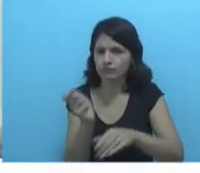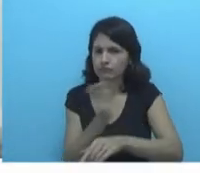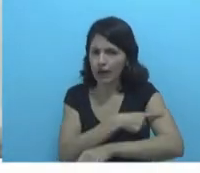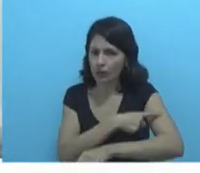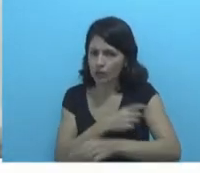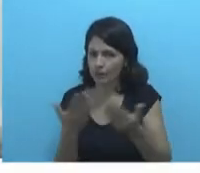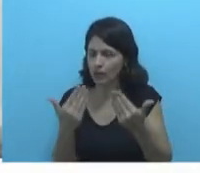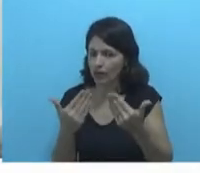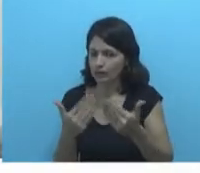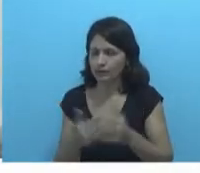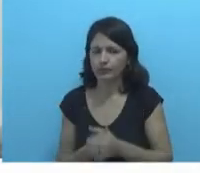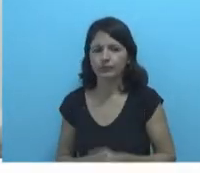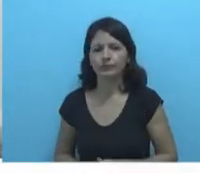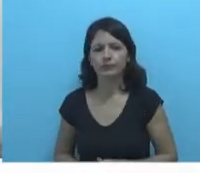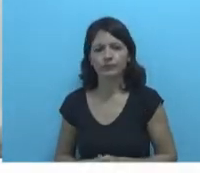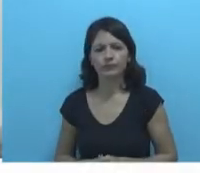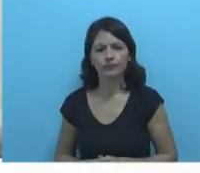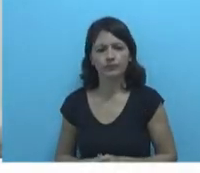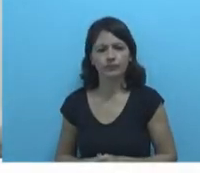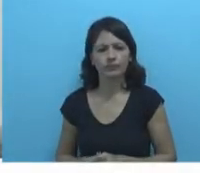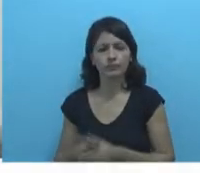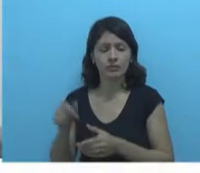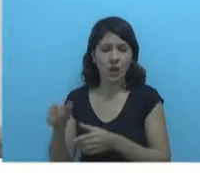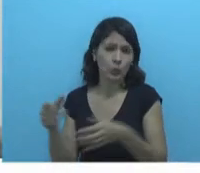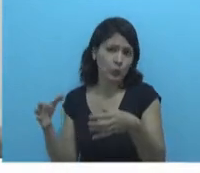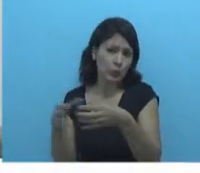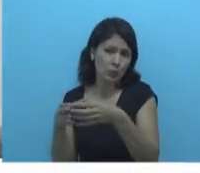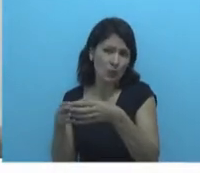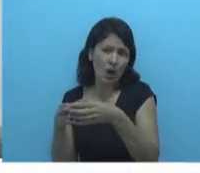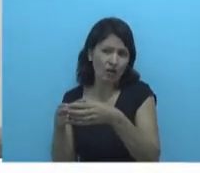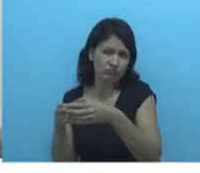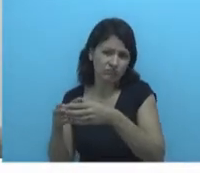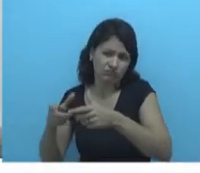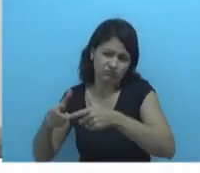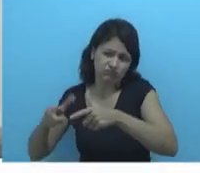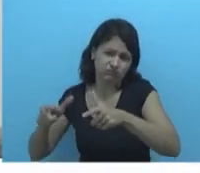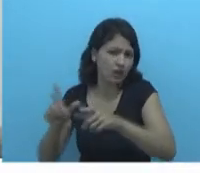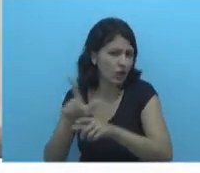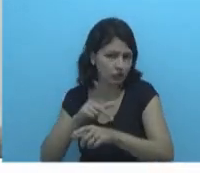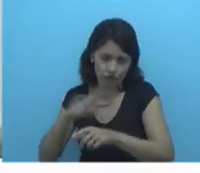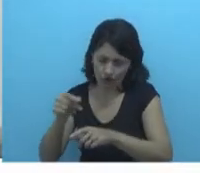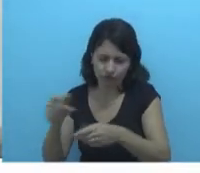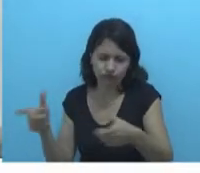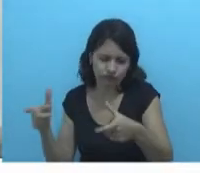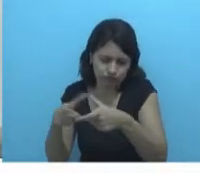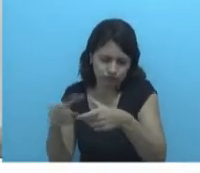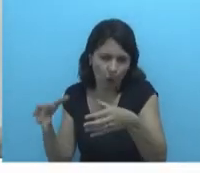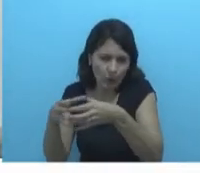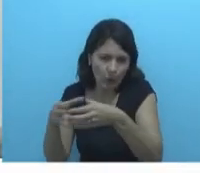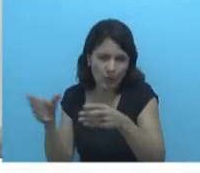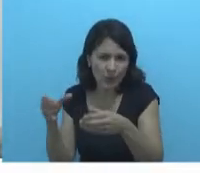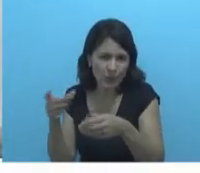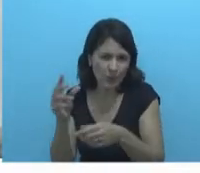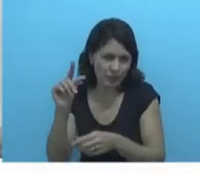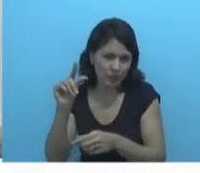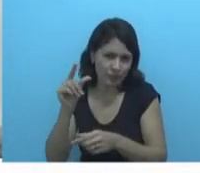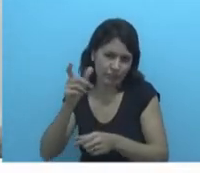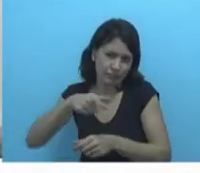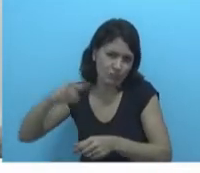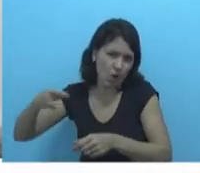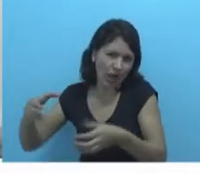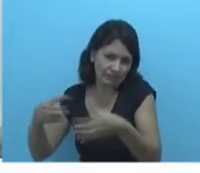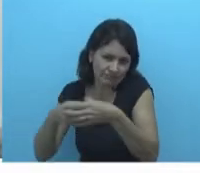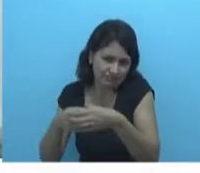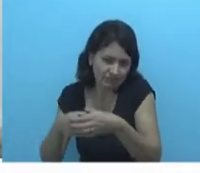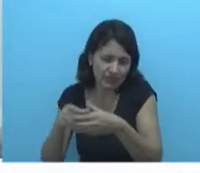vacunación. Primero, porque se trata de un grupo reducido de personas que operan en la actividad portuaria,